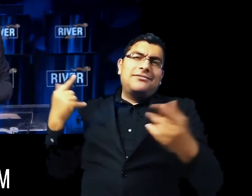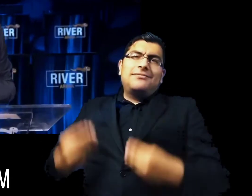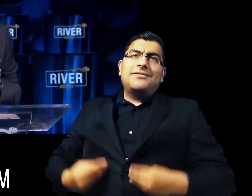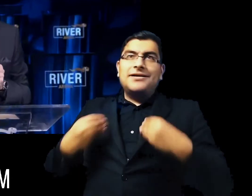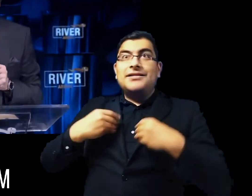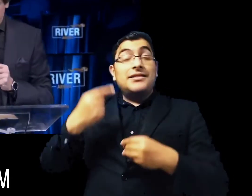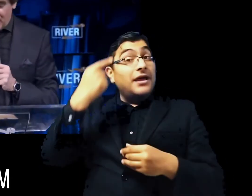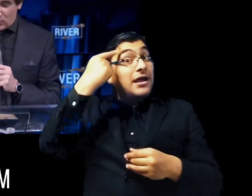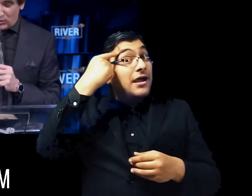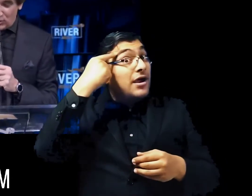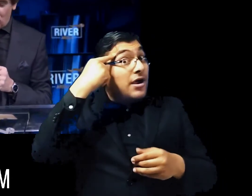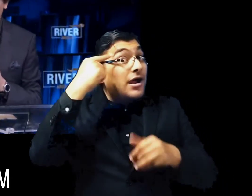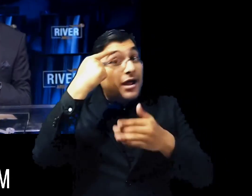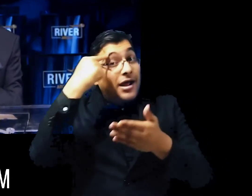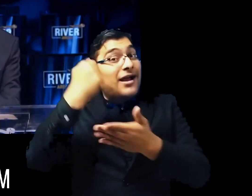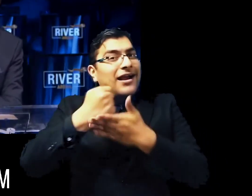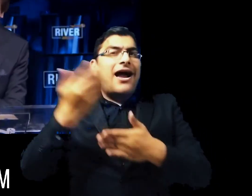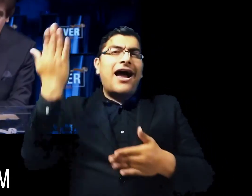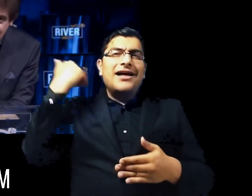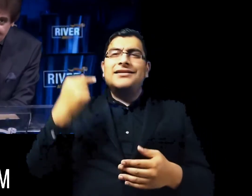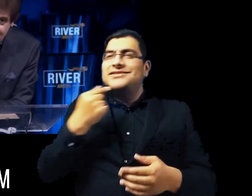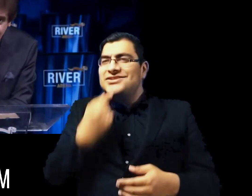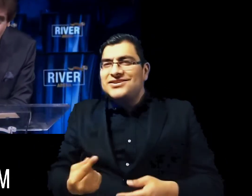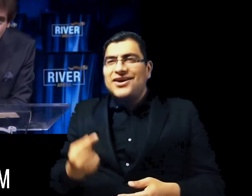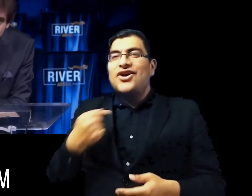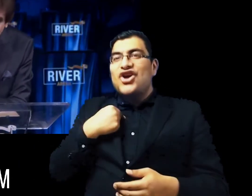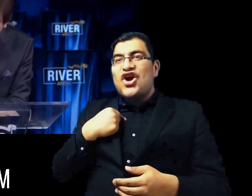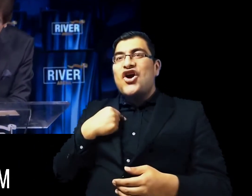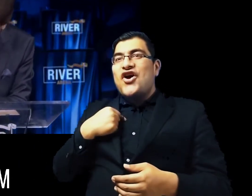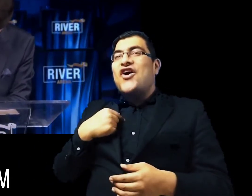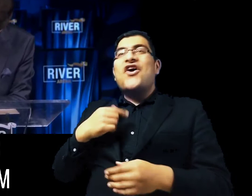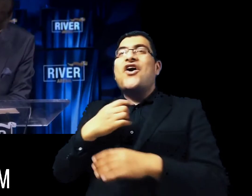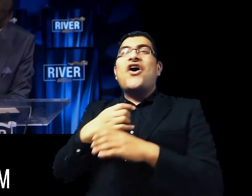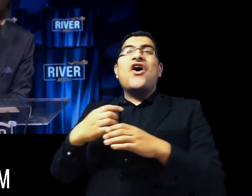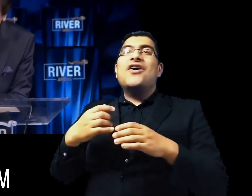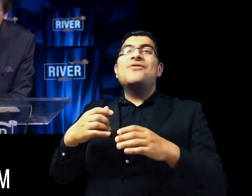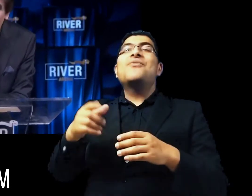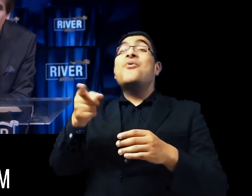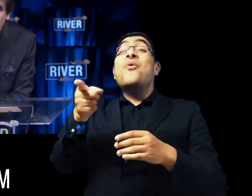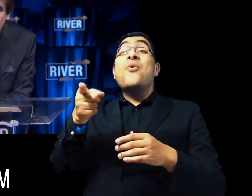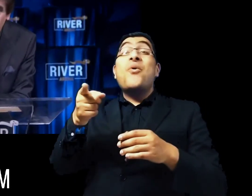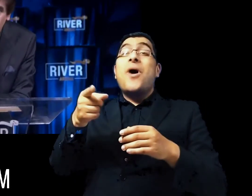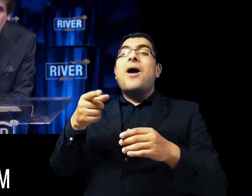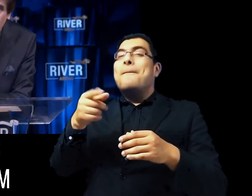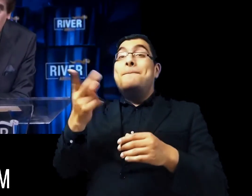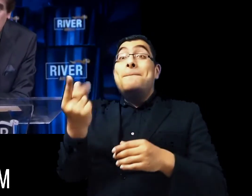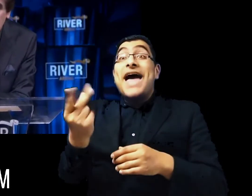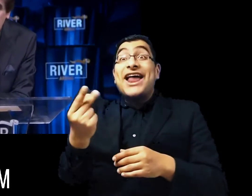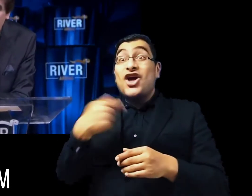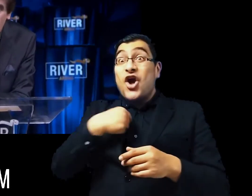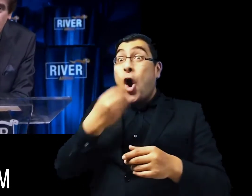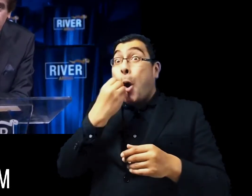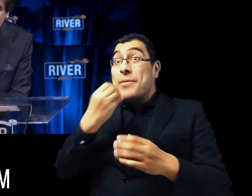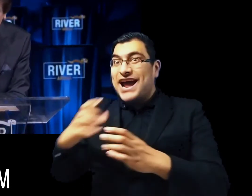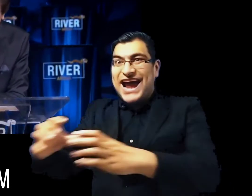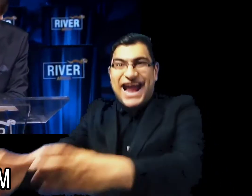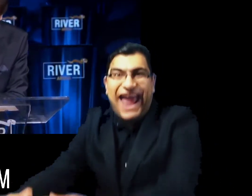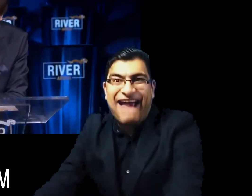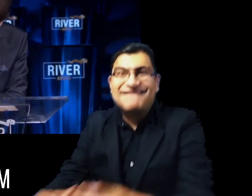aquí de cuando era chiquito y le fui a sacar la comida a un tremendo perro, un Doberman